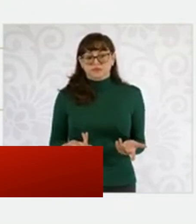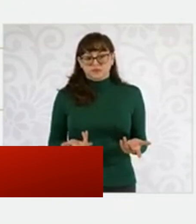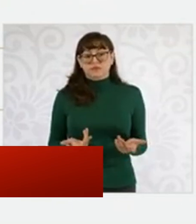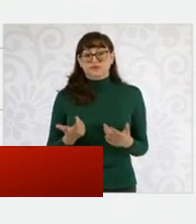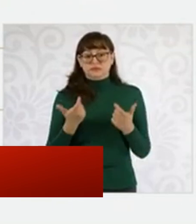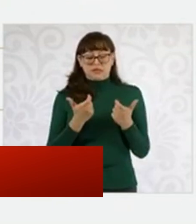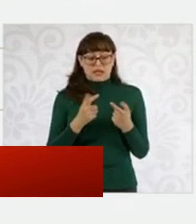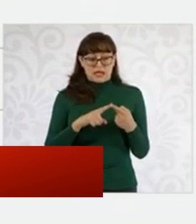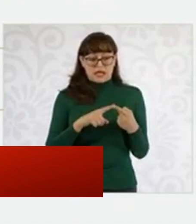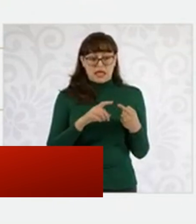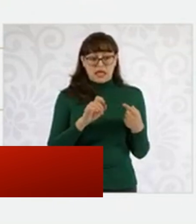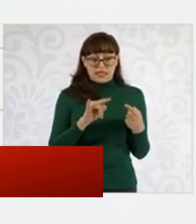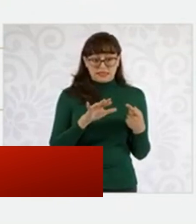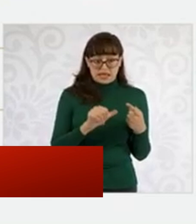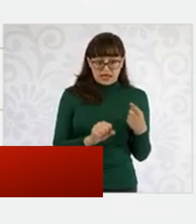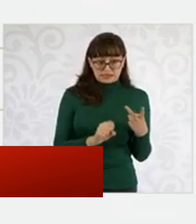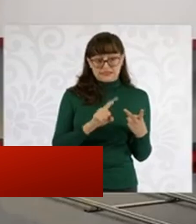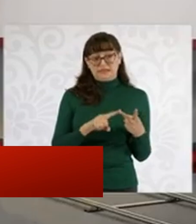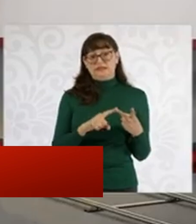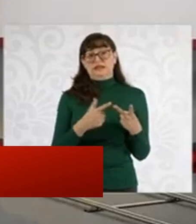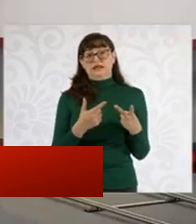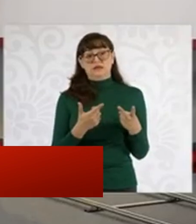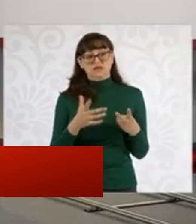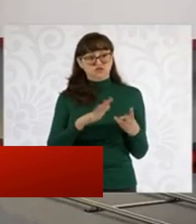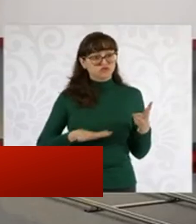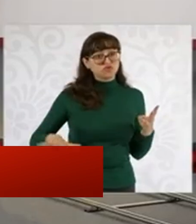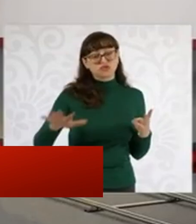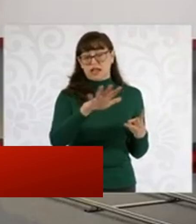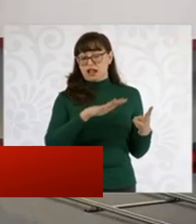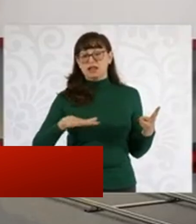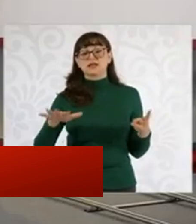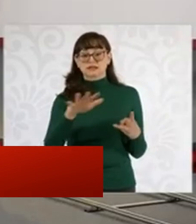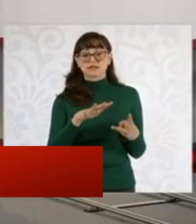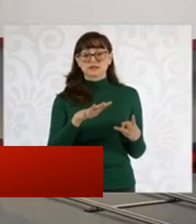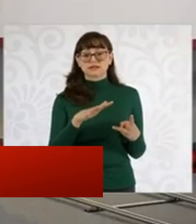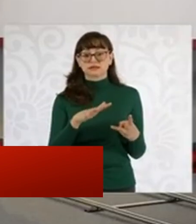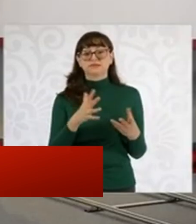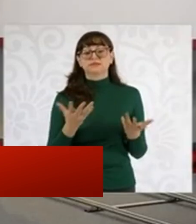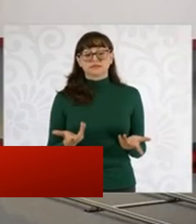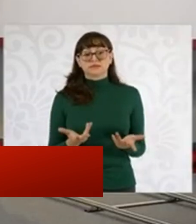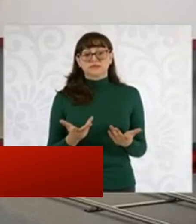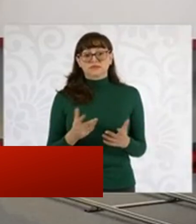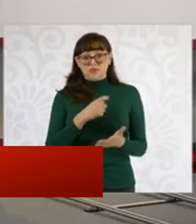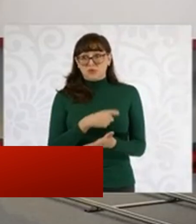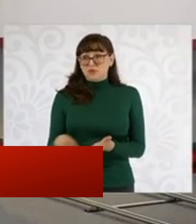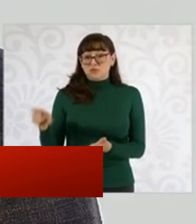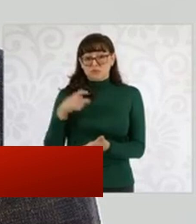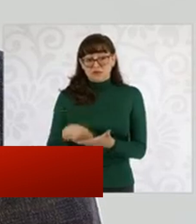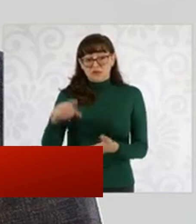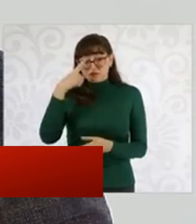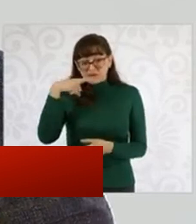implicaciones éticas, económicas y sociales. Es un proceso muy amplio